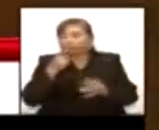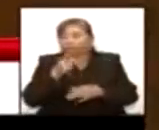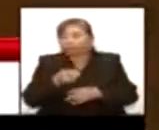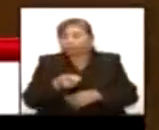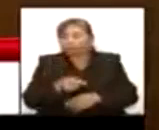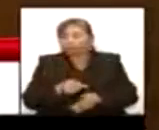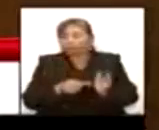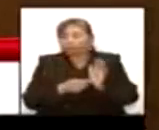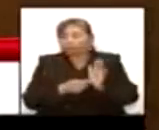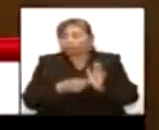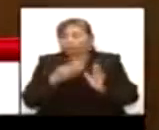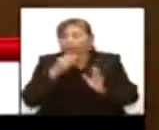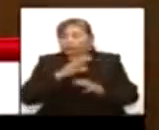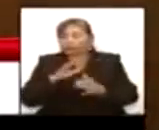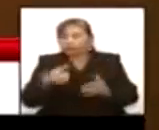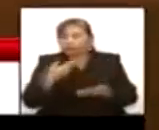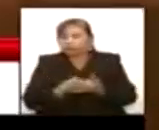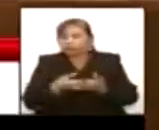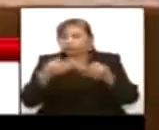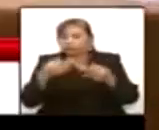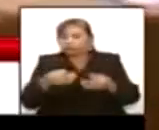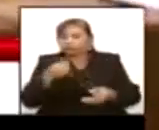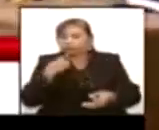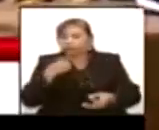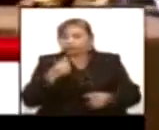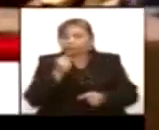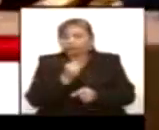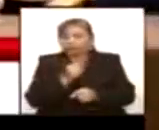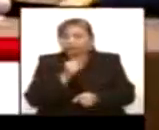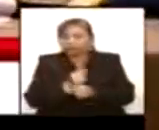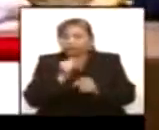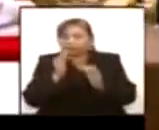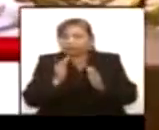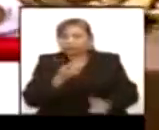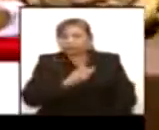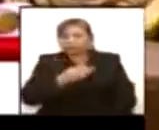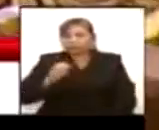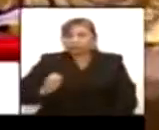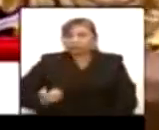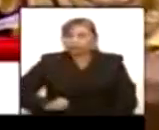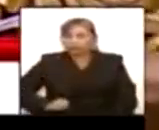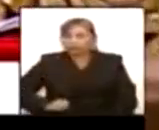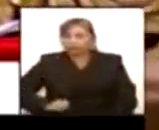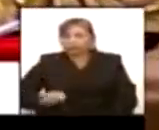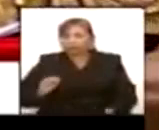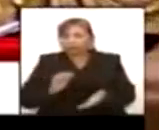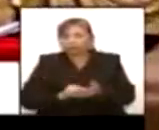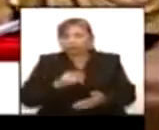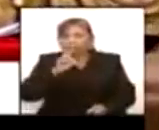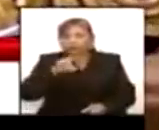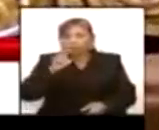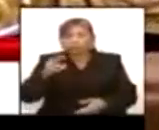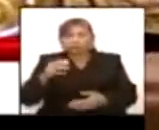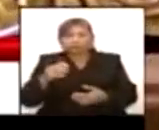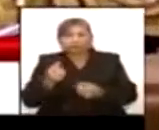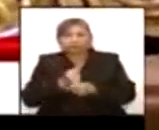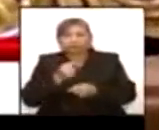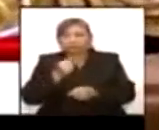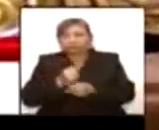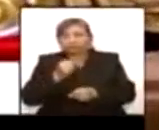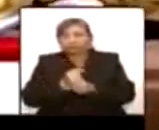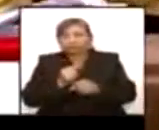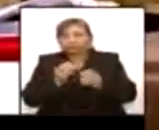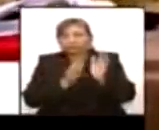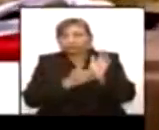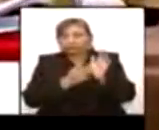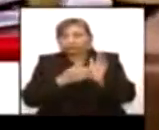señala. Y lo digo con total convicción. Soy una funcionaria del Estado de más de 22 años de servicio a la Defensoría